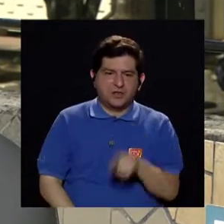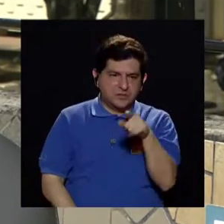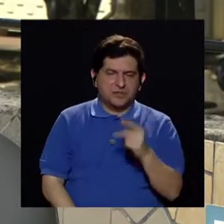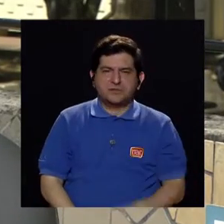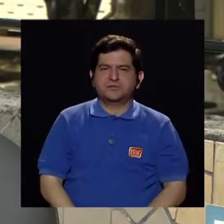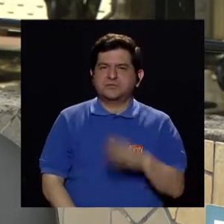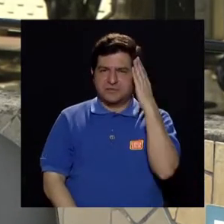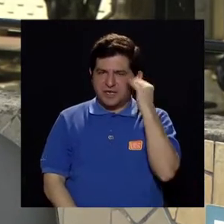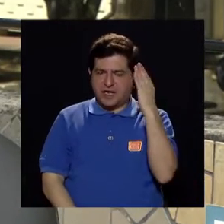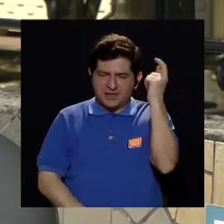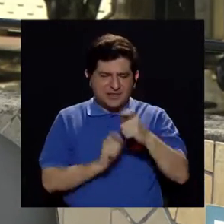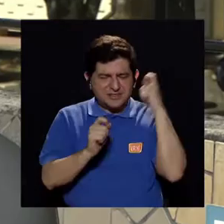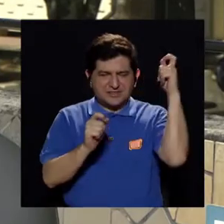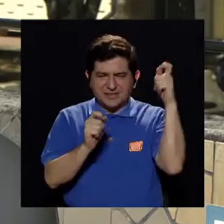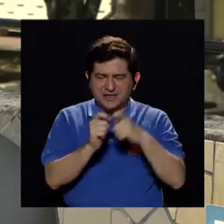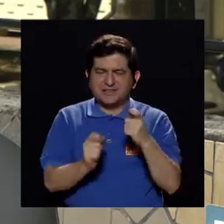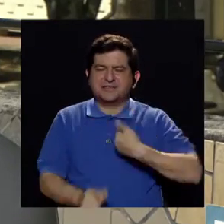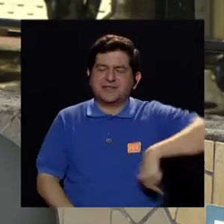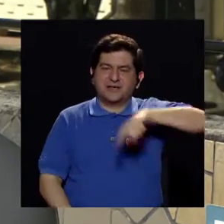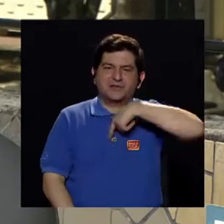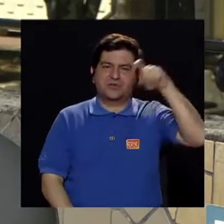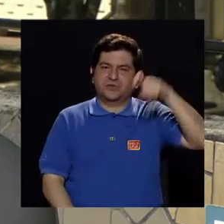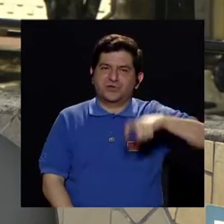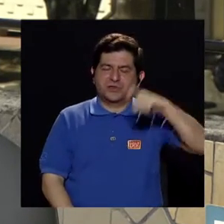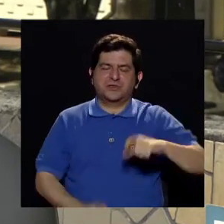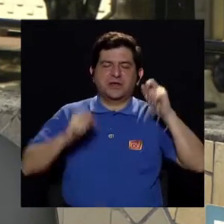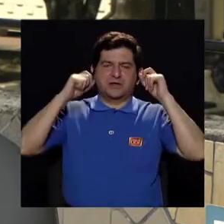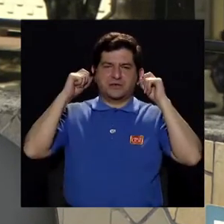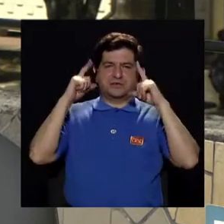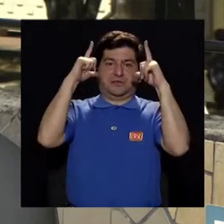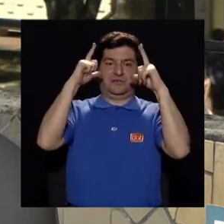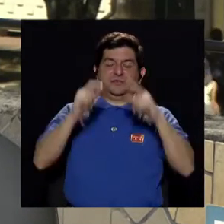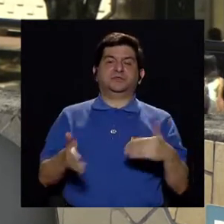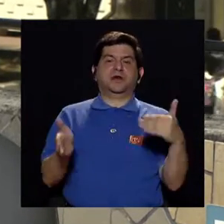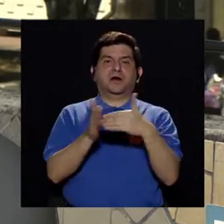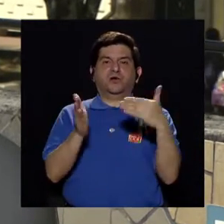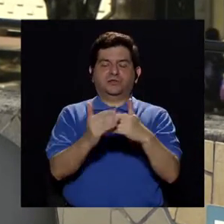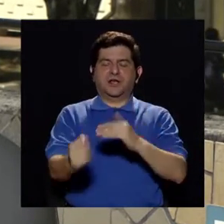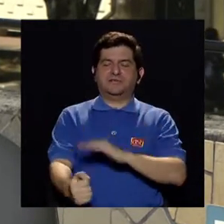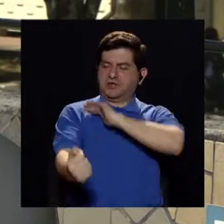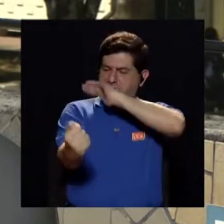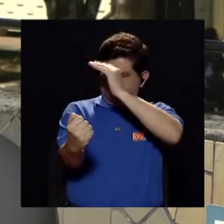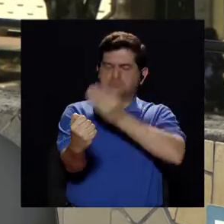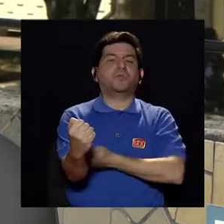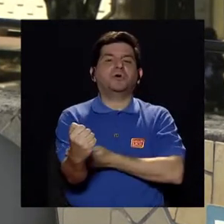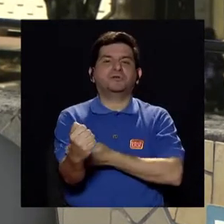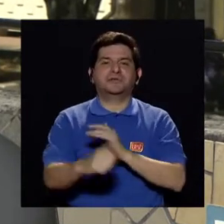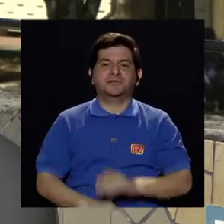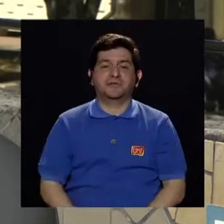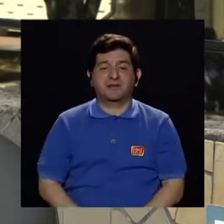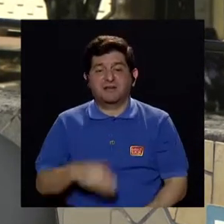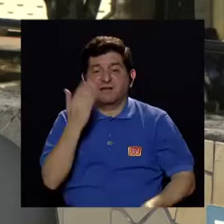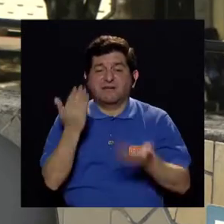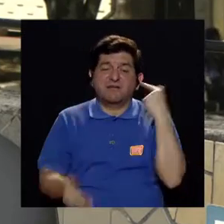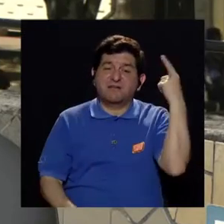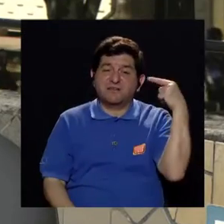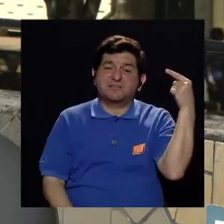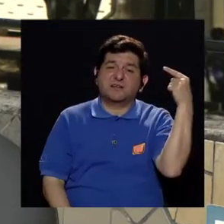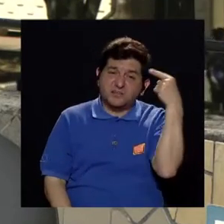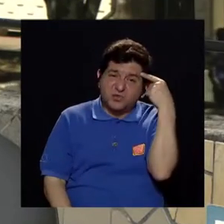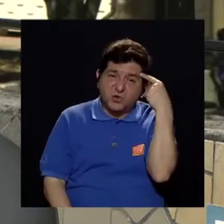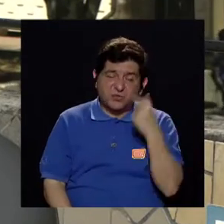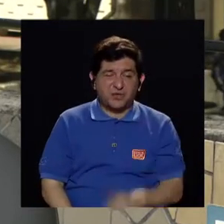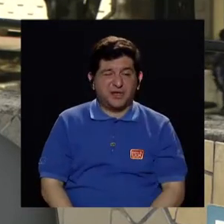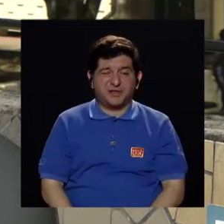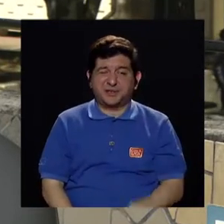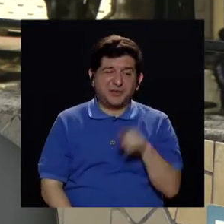ustedes están viviendo es exactamente lo que necesitamos para despertar y recobrar el poder. Sí, tal vez vivimos en un gobierno que no